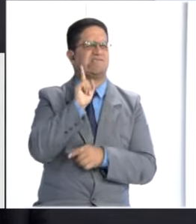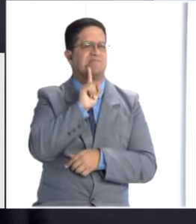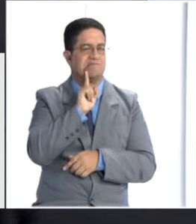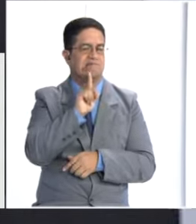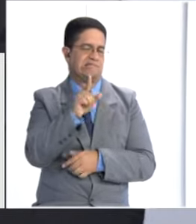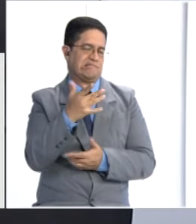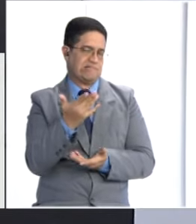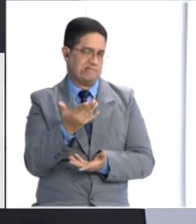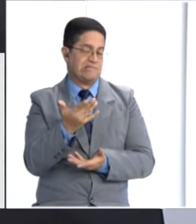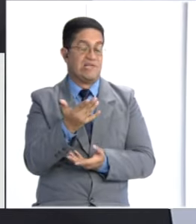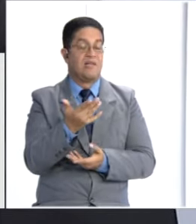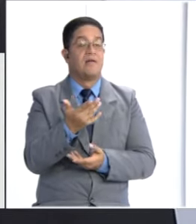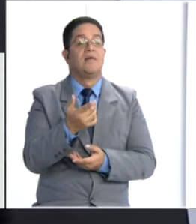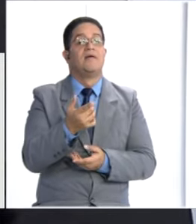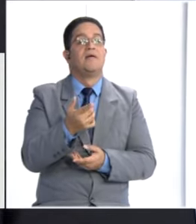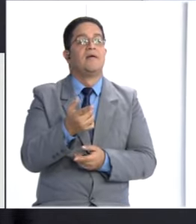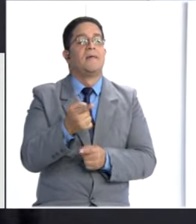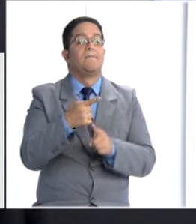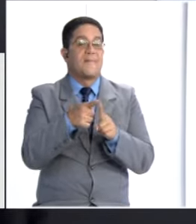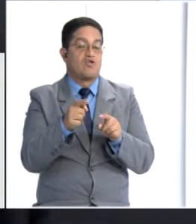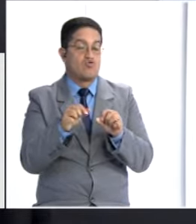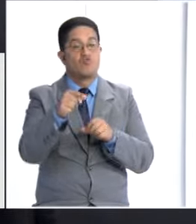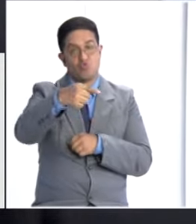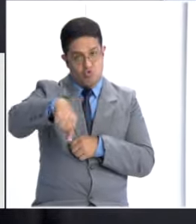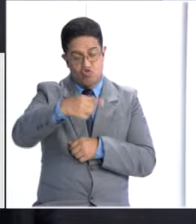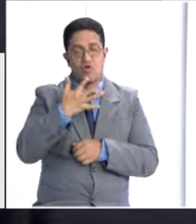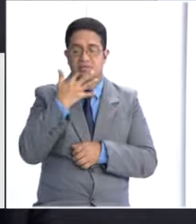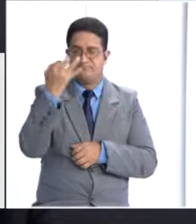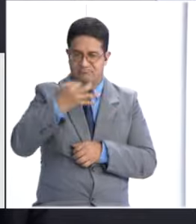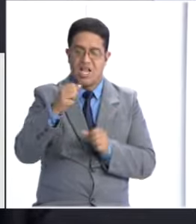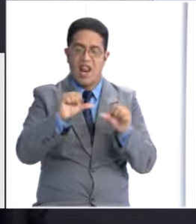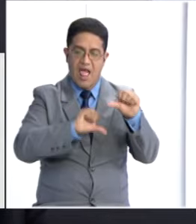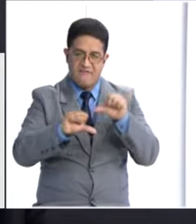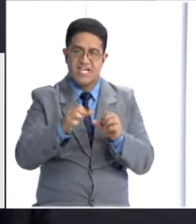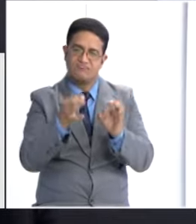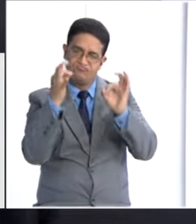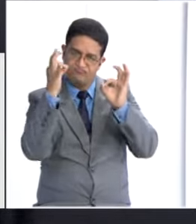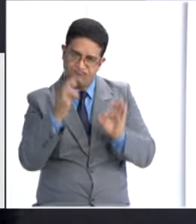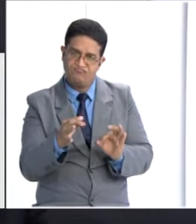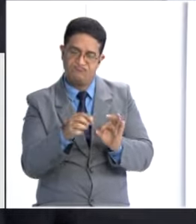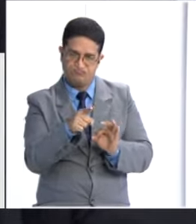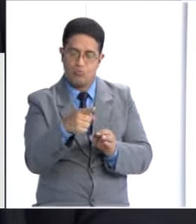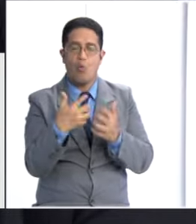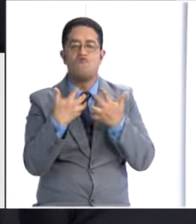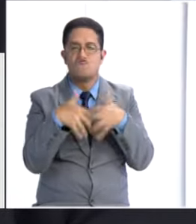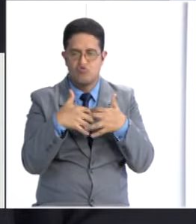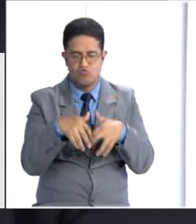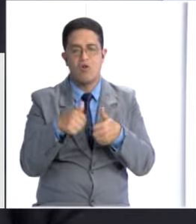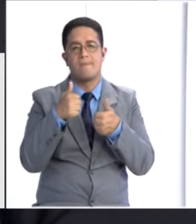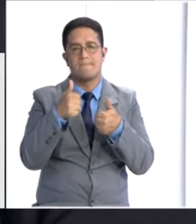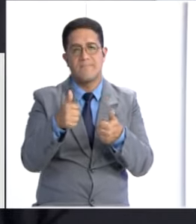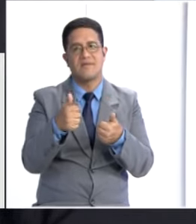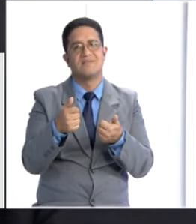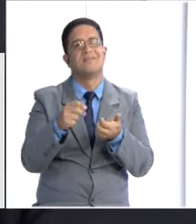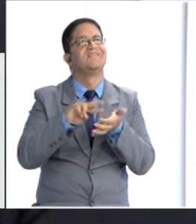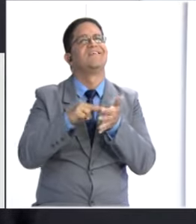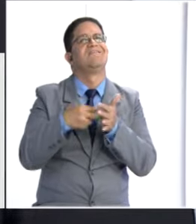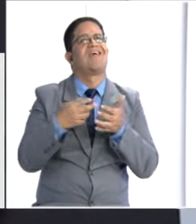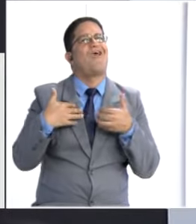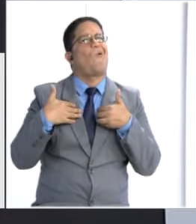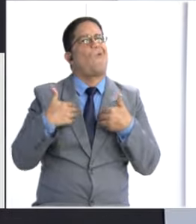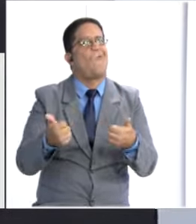cierto, por ser un laboratorio farmacéutico, pues garantizamos esa efectividad. No ofrecemos una cura inmediata, pero